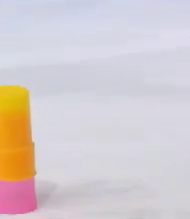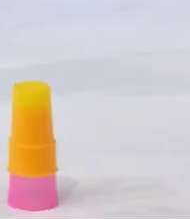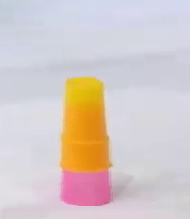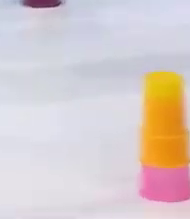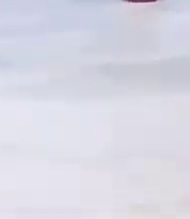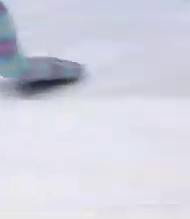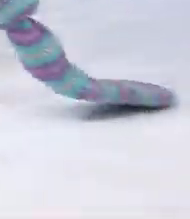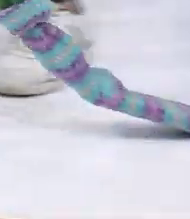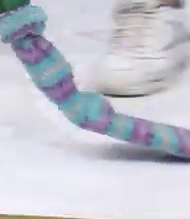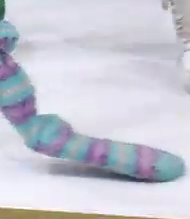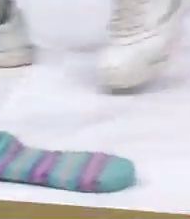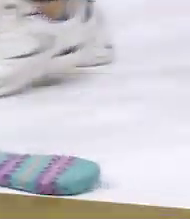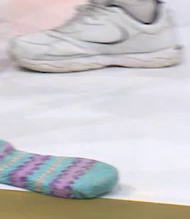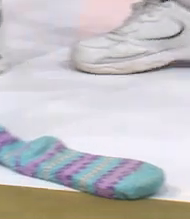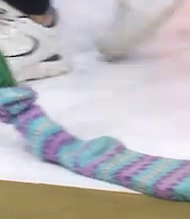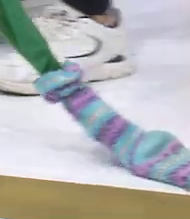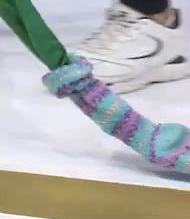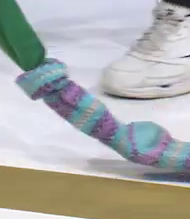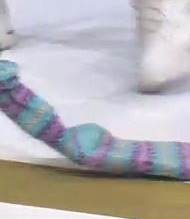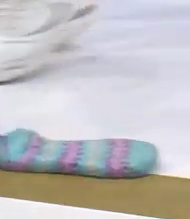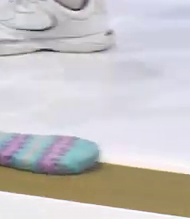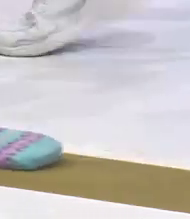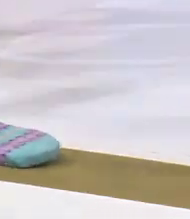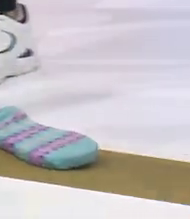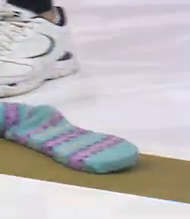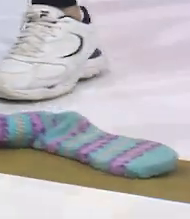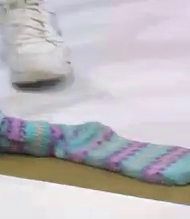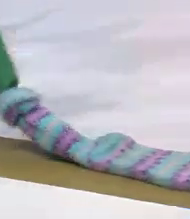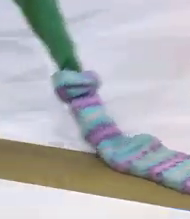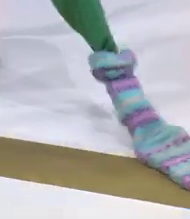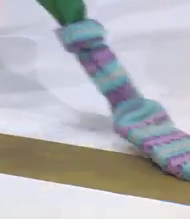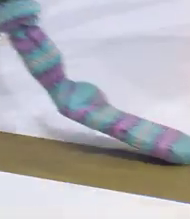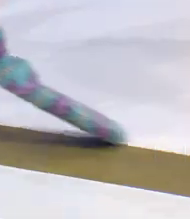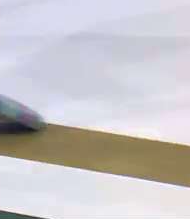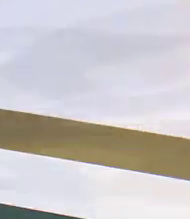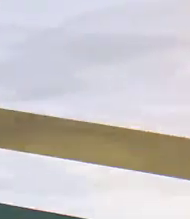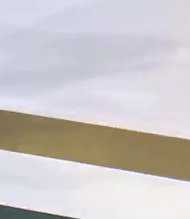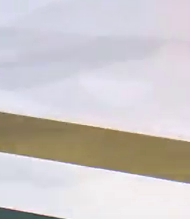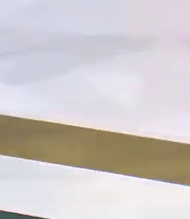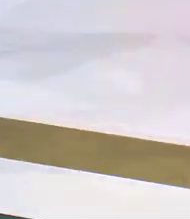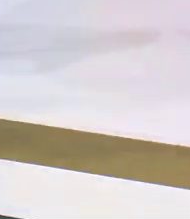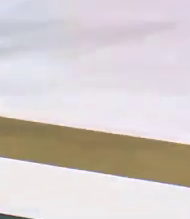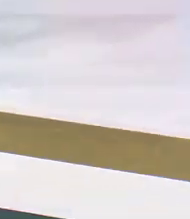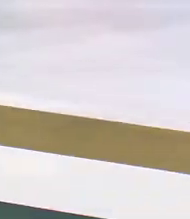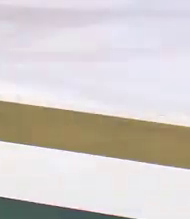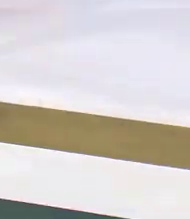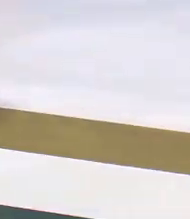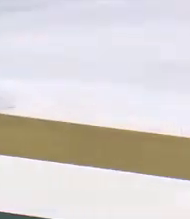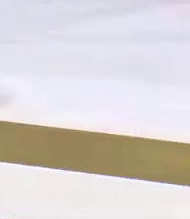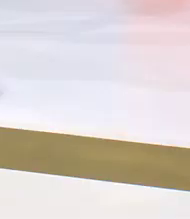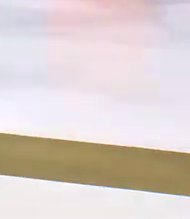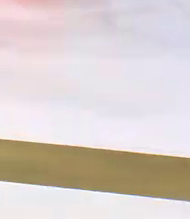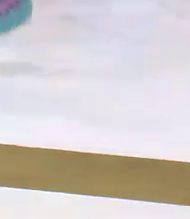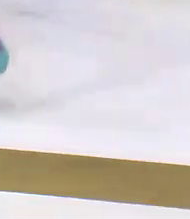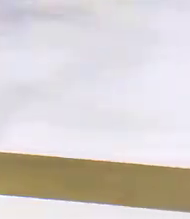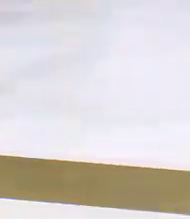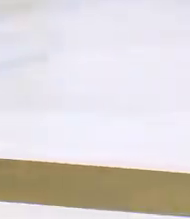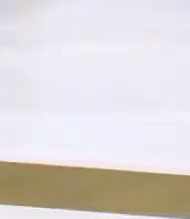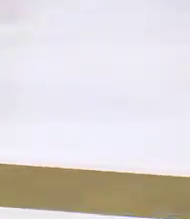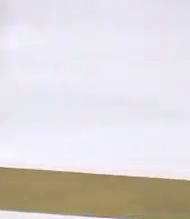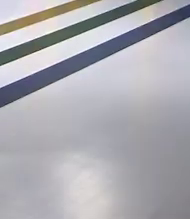conduce hace una bicicleta que hagan trucos de fútbol mira